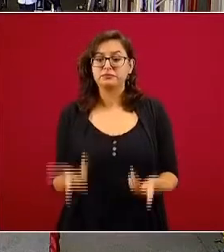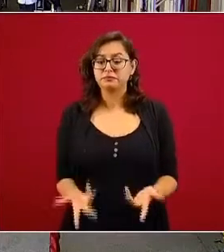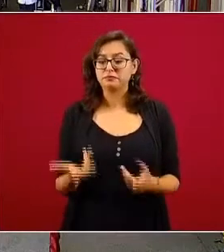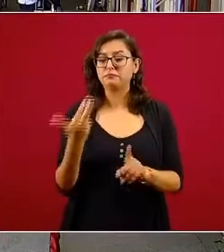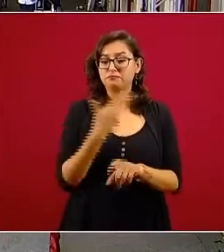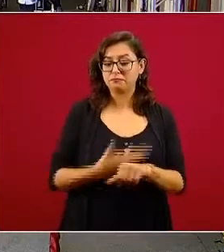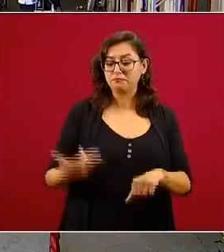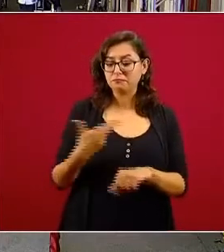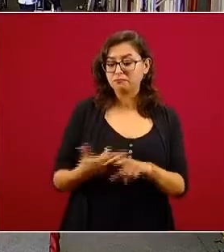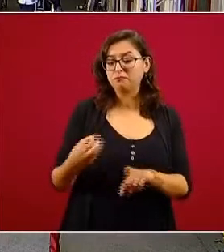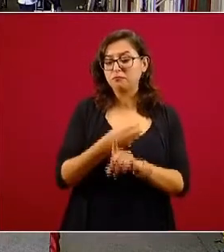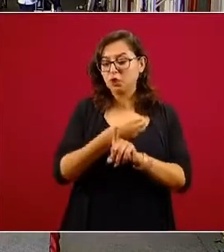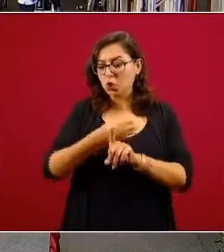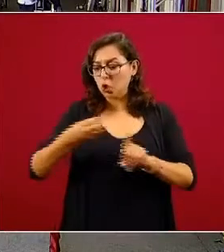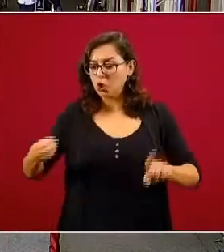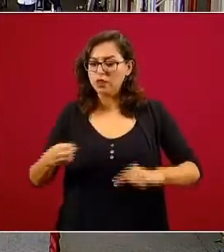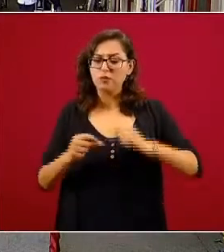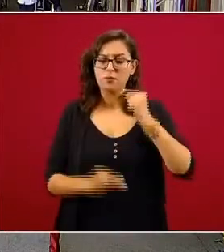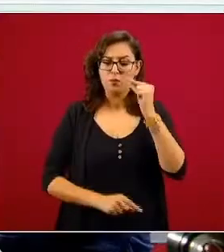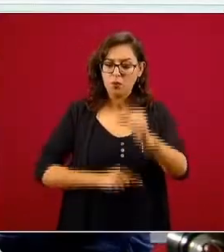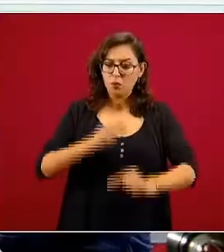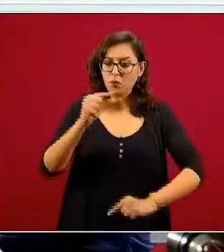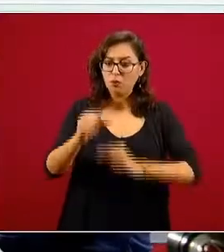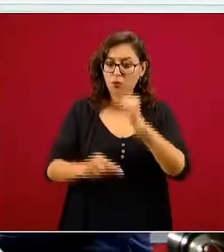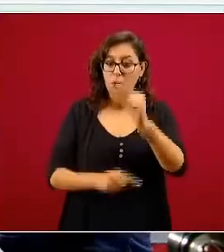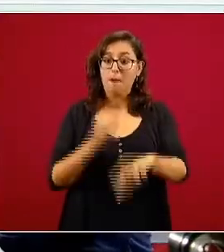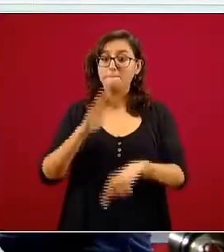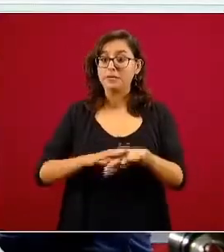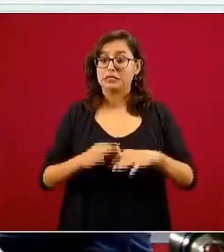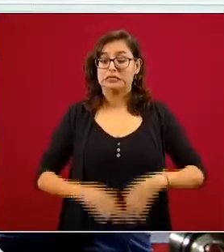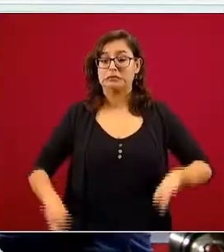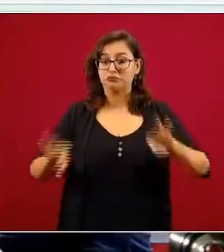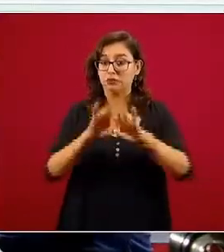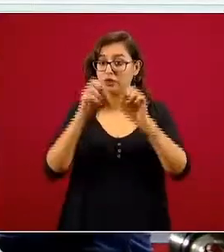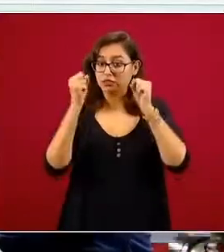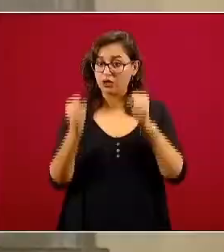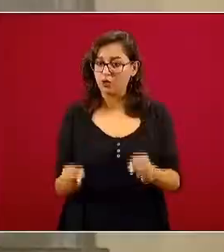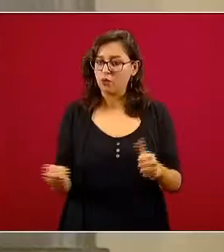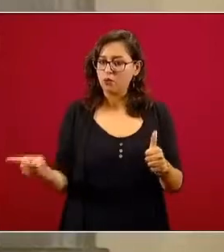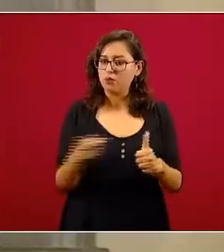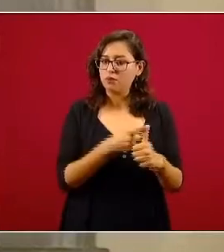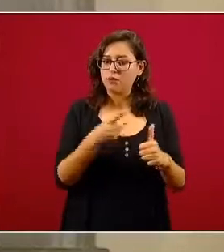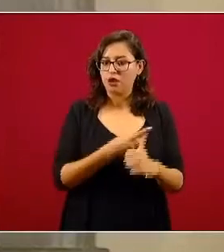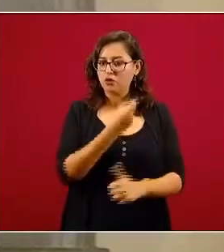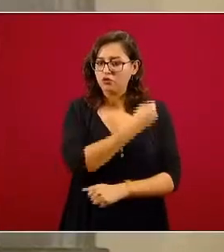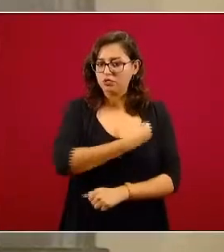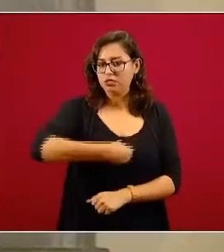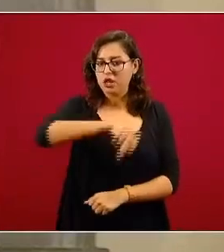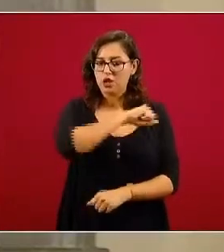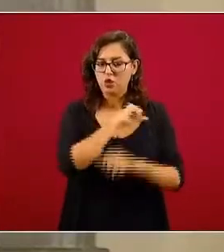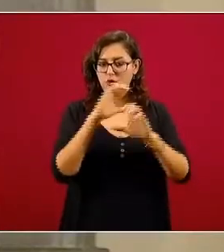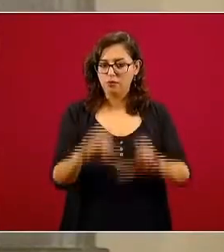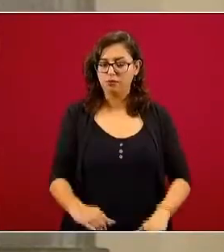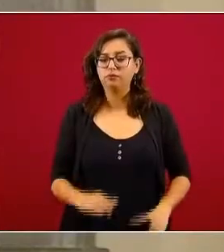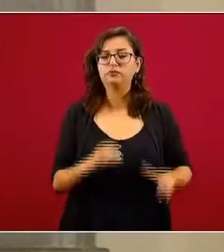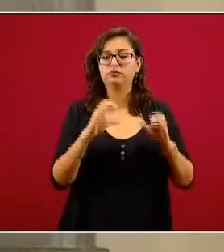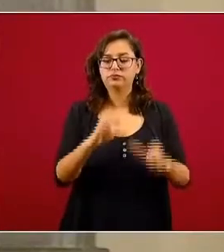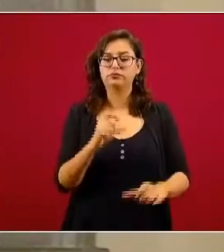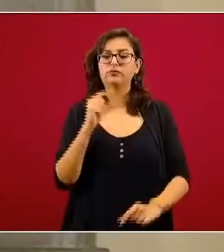ordenada, paulatina, pero sobre todo segura, priorizando siempre la salud de la población,